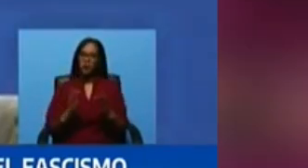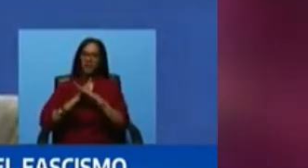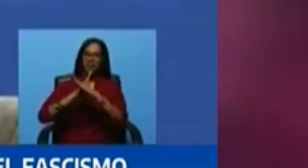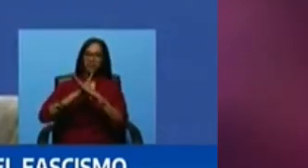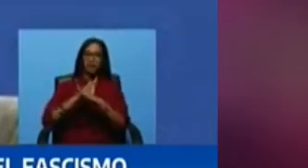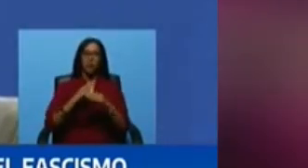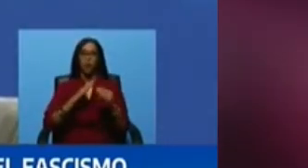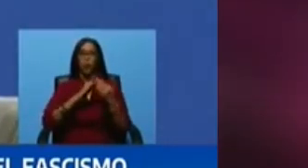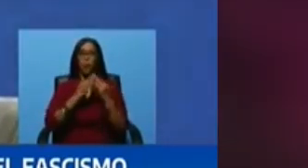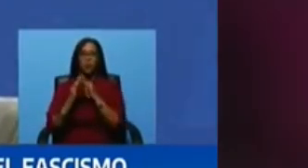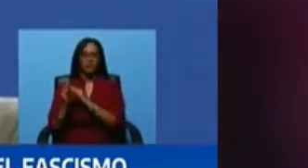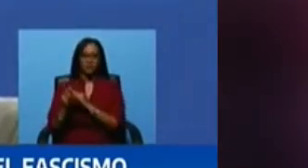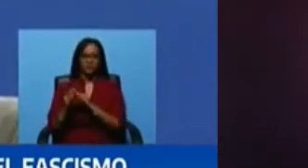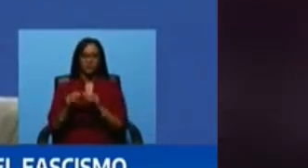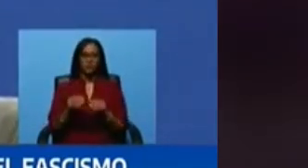Y un mensaje muy claro: